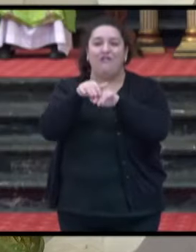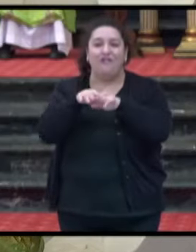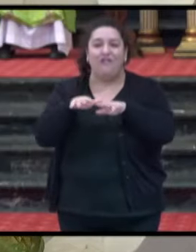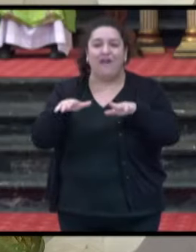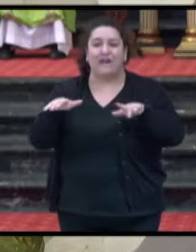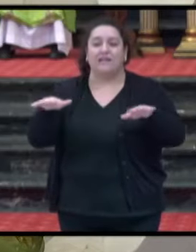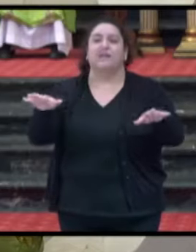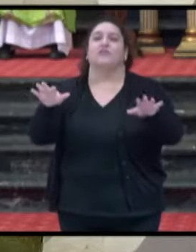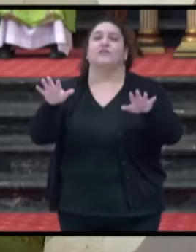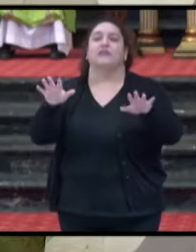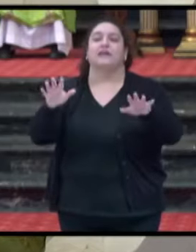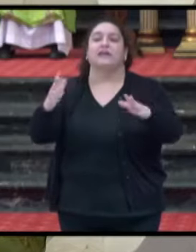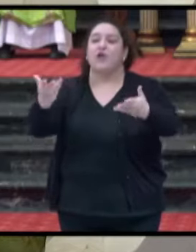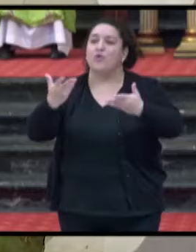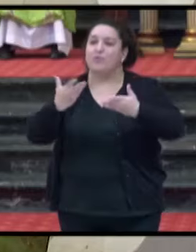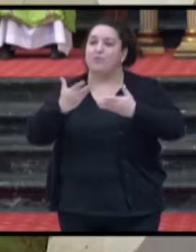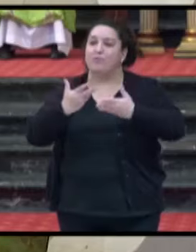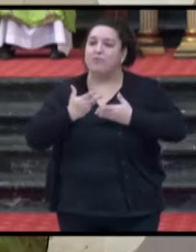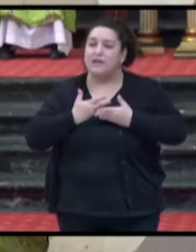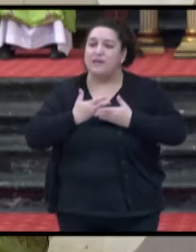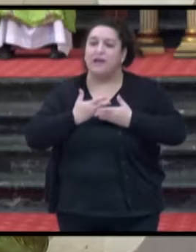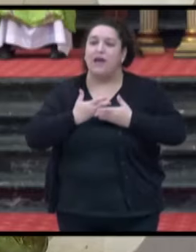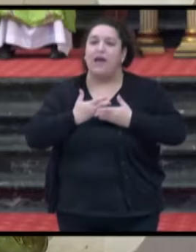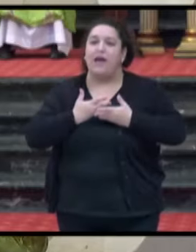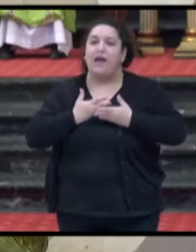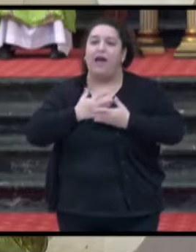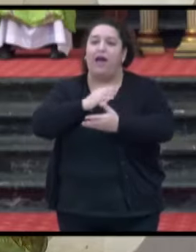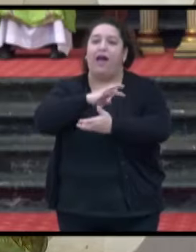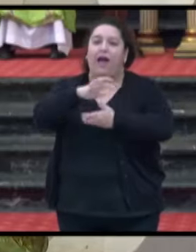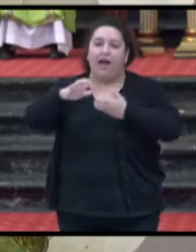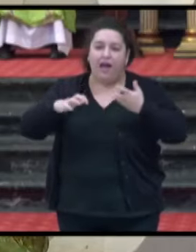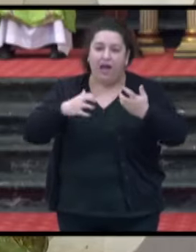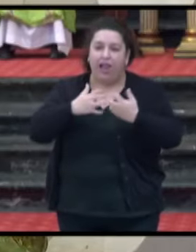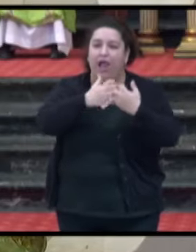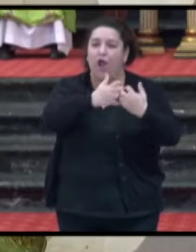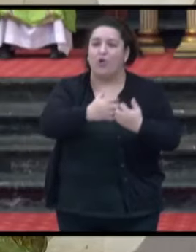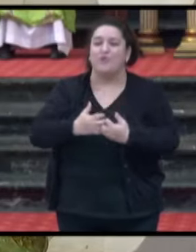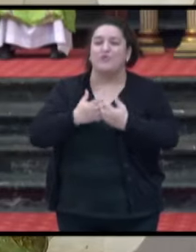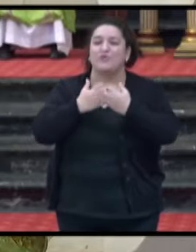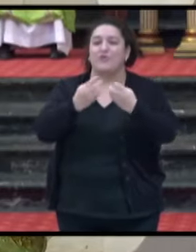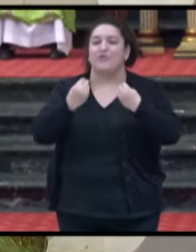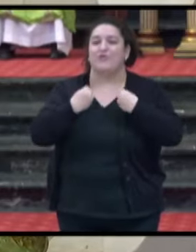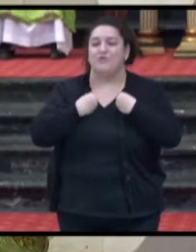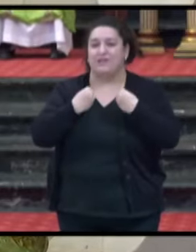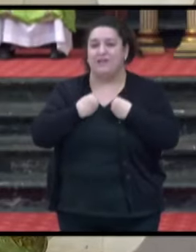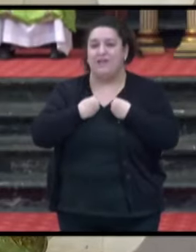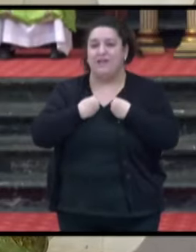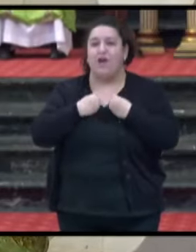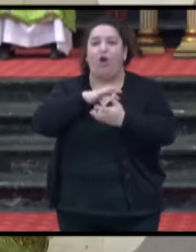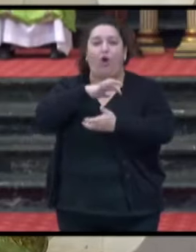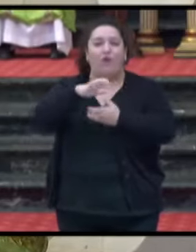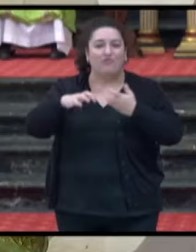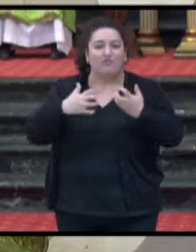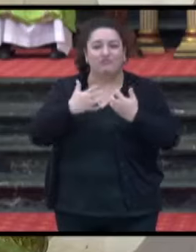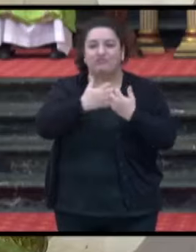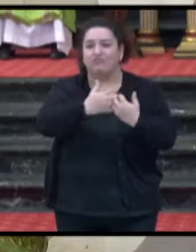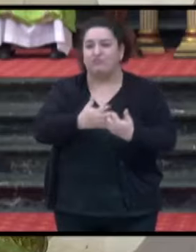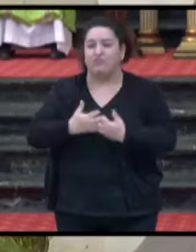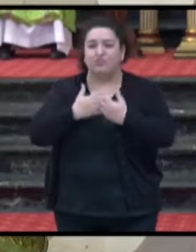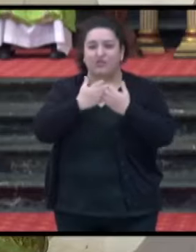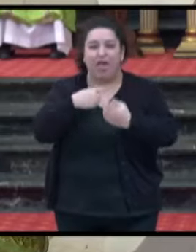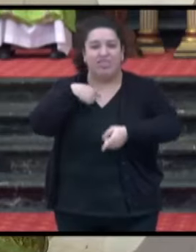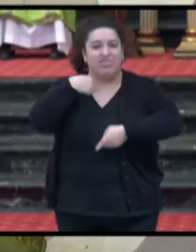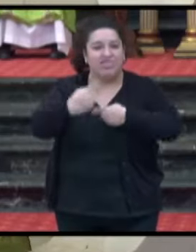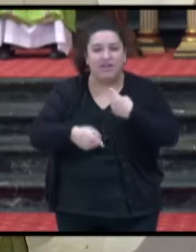nos invita al combate de la vida combate continuo diario de